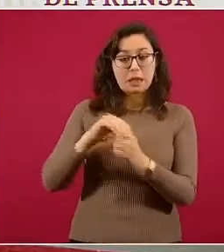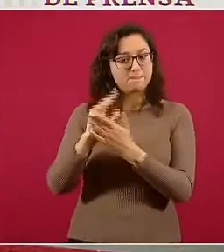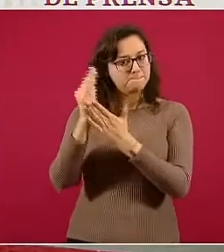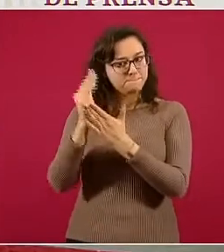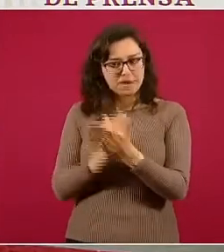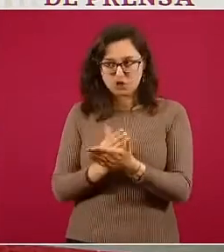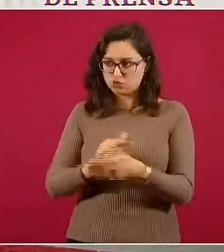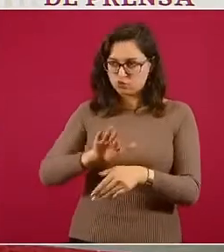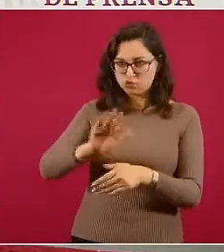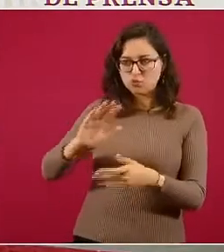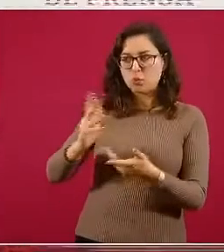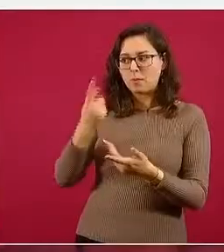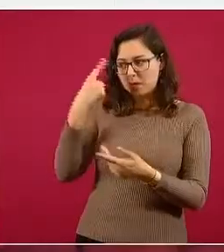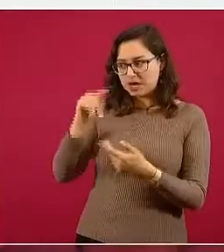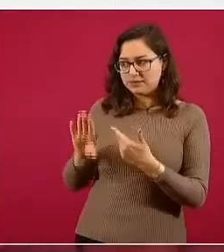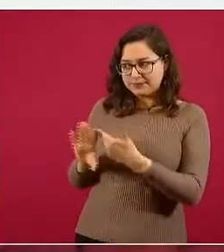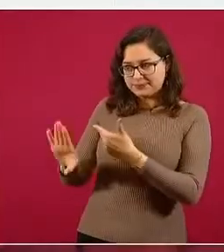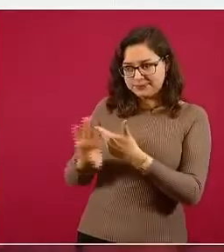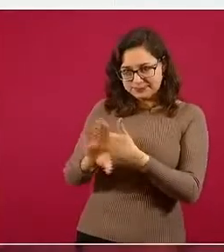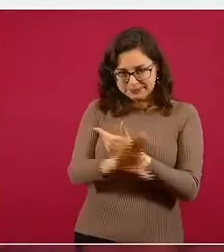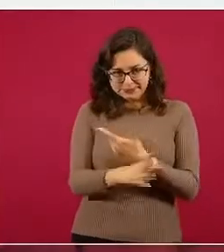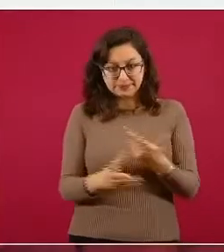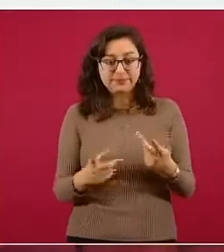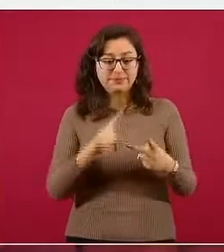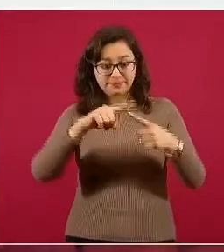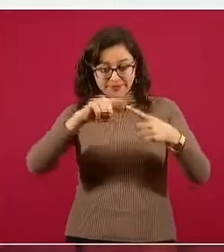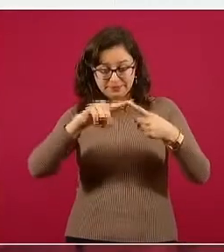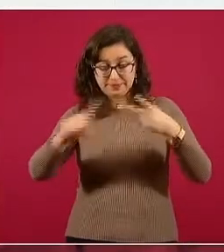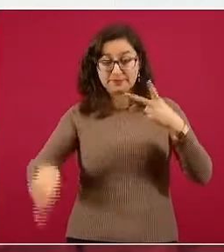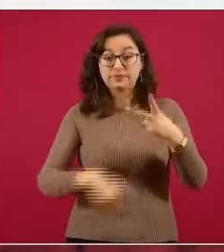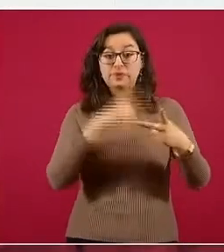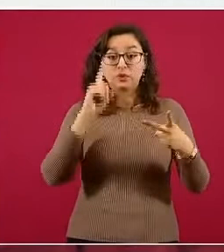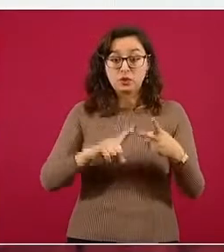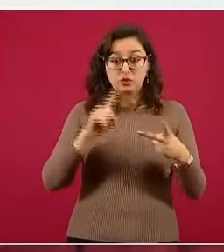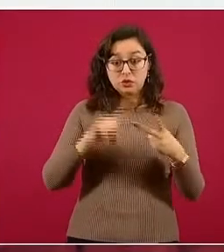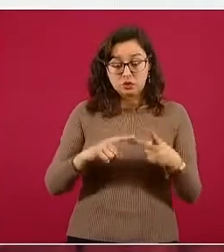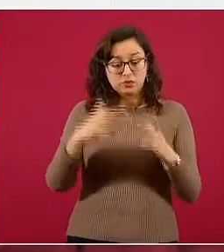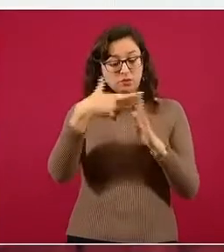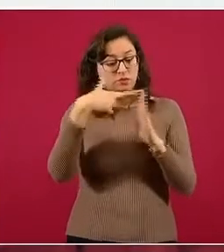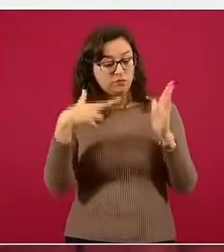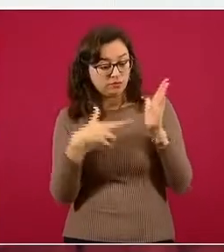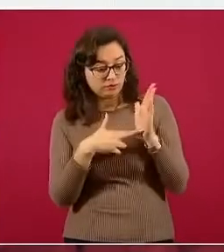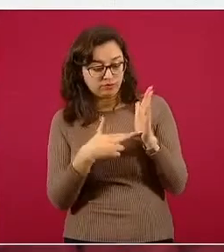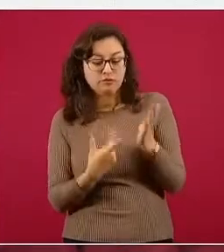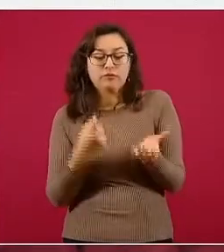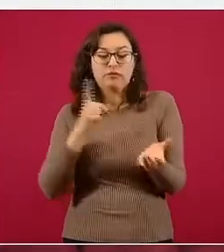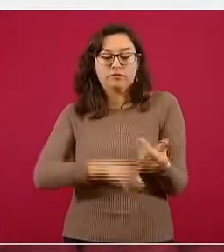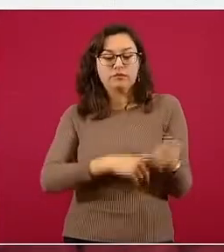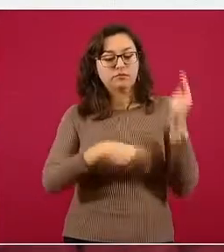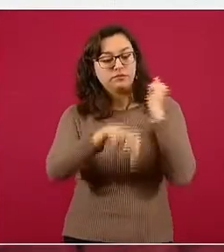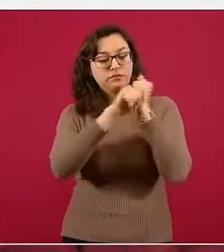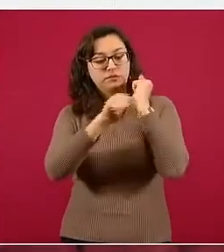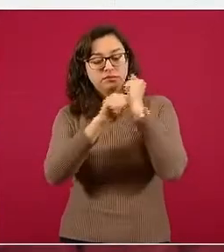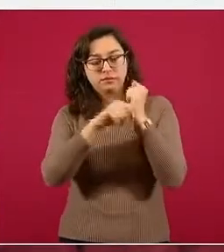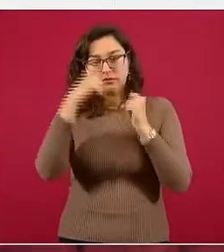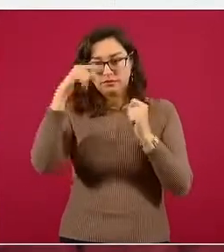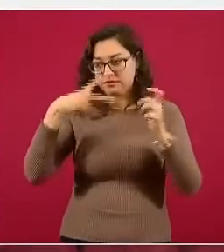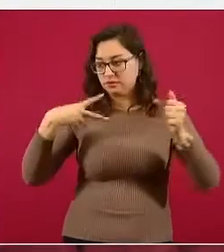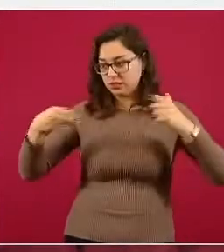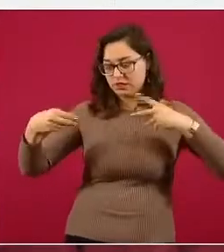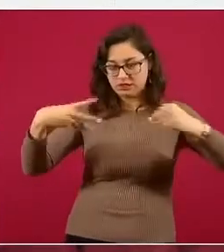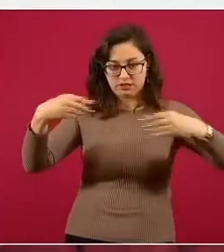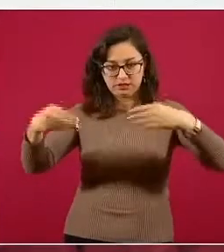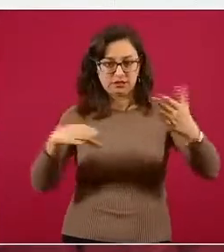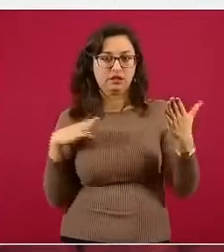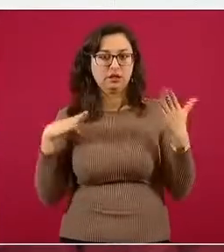medidas para prevenir contagios, sobre todo estas son las medidas sanitarias que ya conocemos, pero aplicadas al transporte público. Aquí están cada uno de los temas de